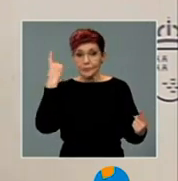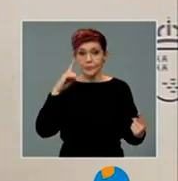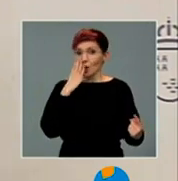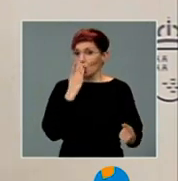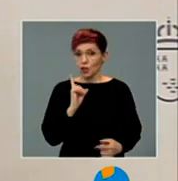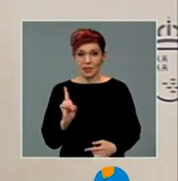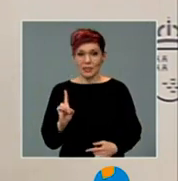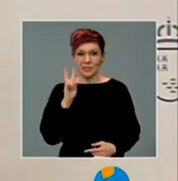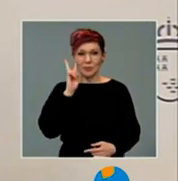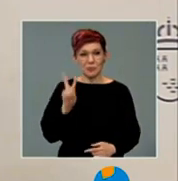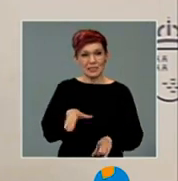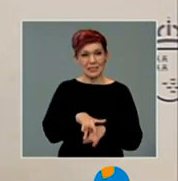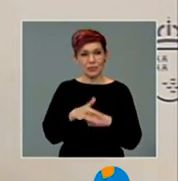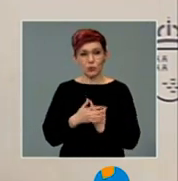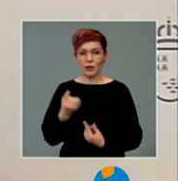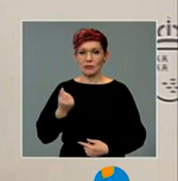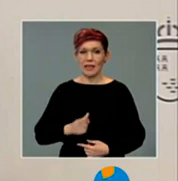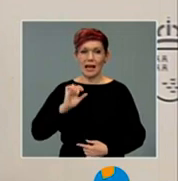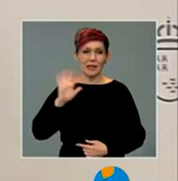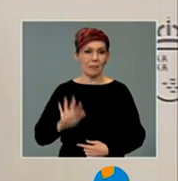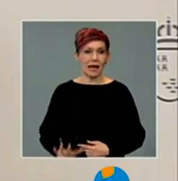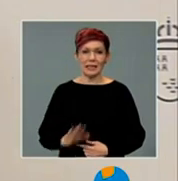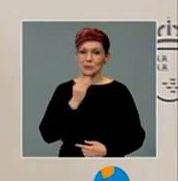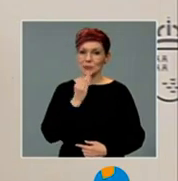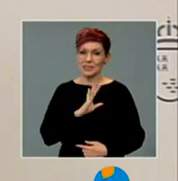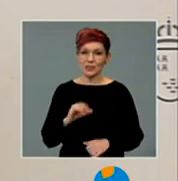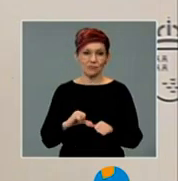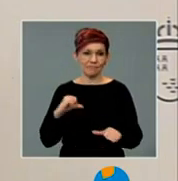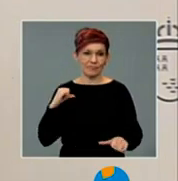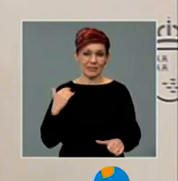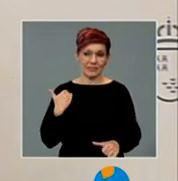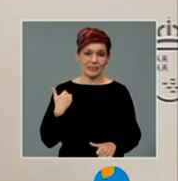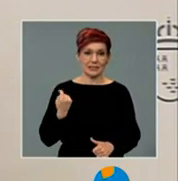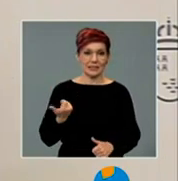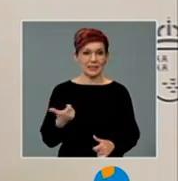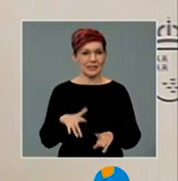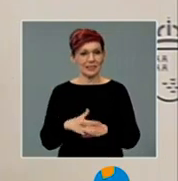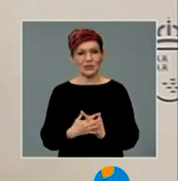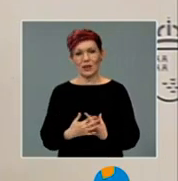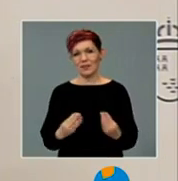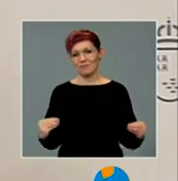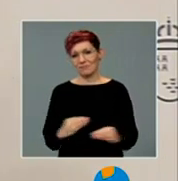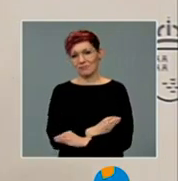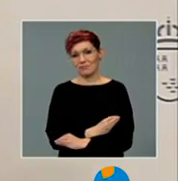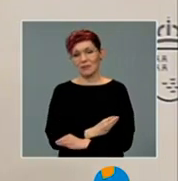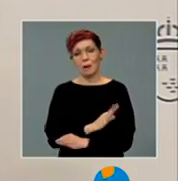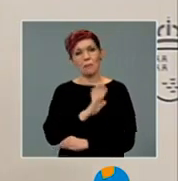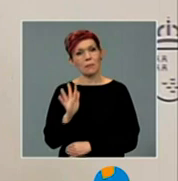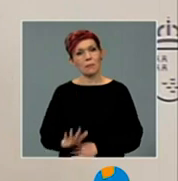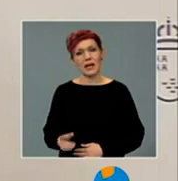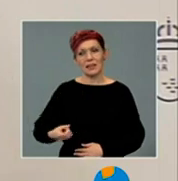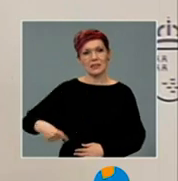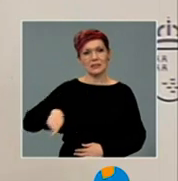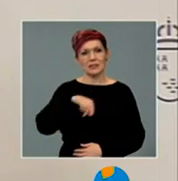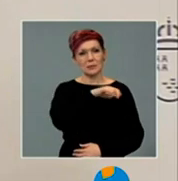hemos visto imágenes muy desagradables en las actuales circunstancias algunos parecen haber olvidado que